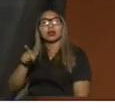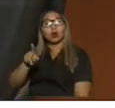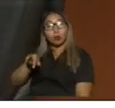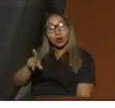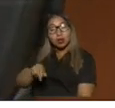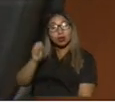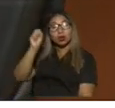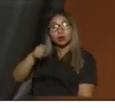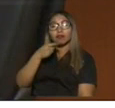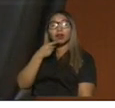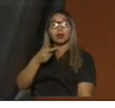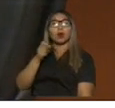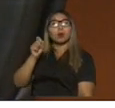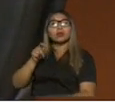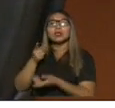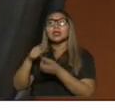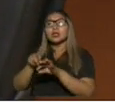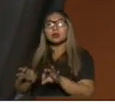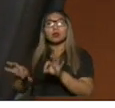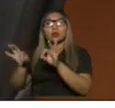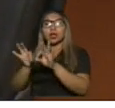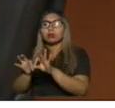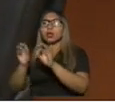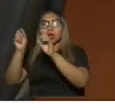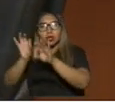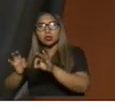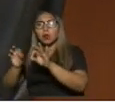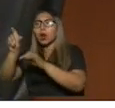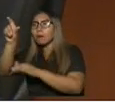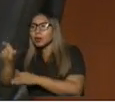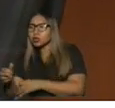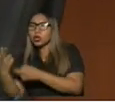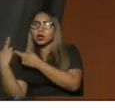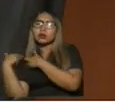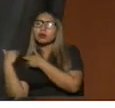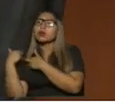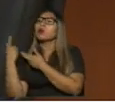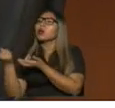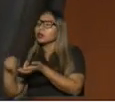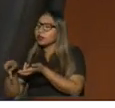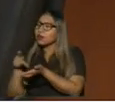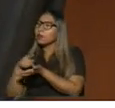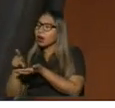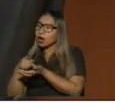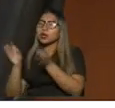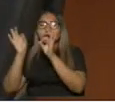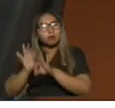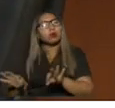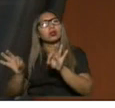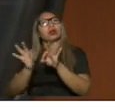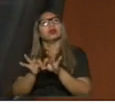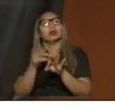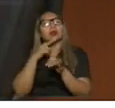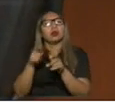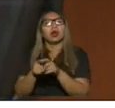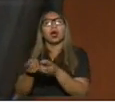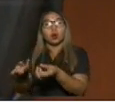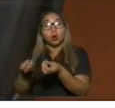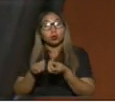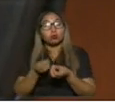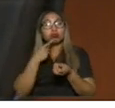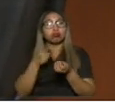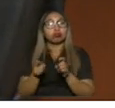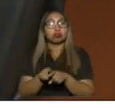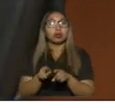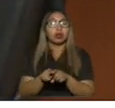Es cobrar. Suena feo, dice el director que no le gusta, que no quiere sentir que se ahoga a